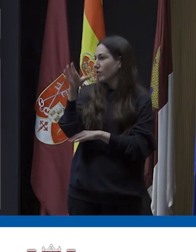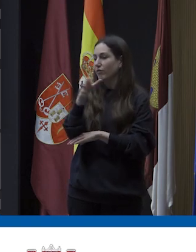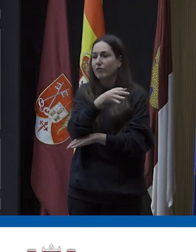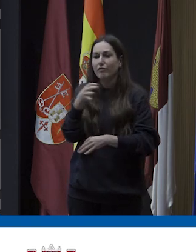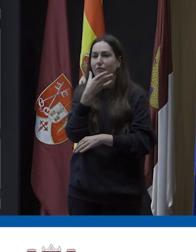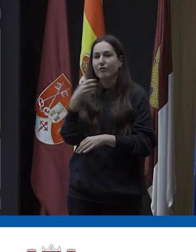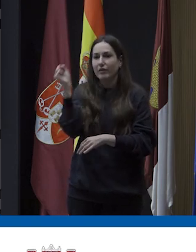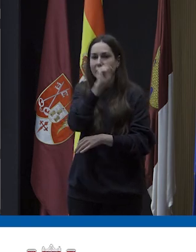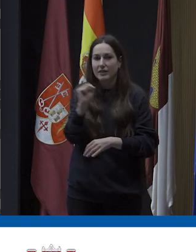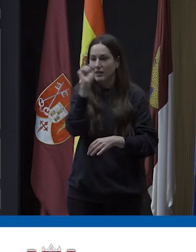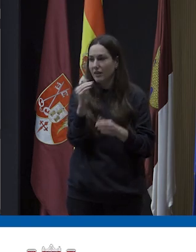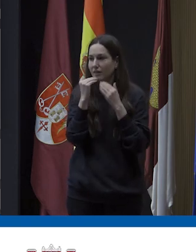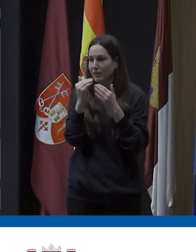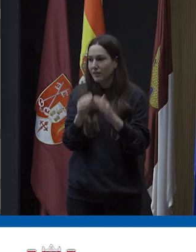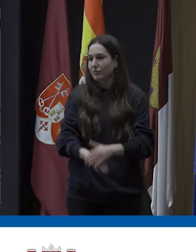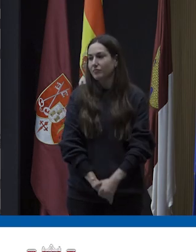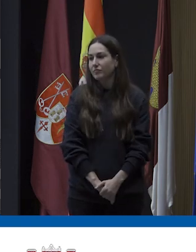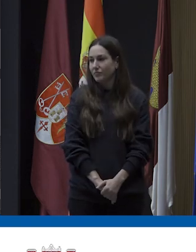vosotros.